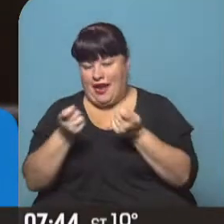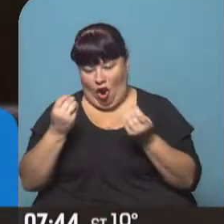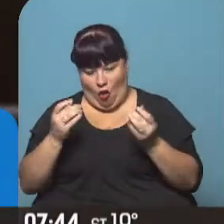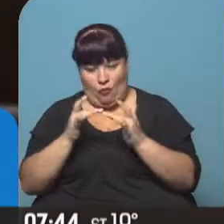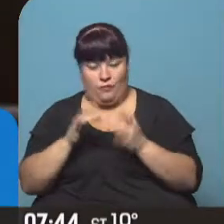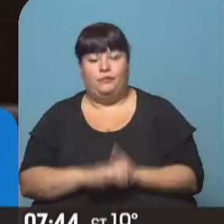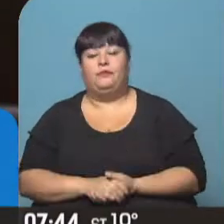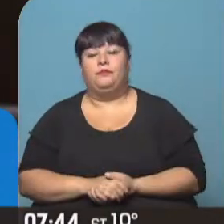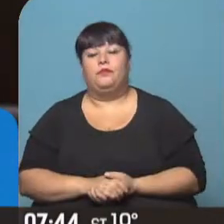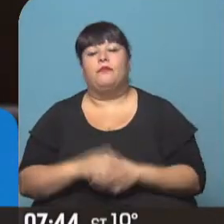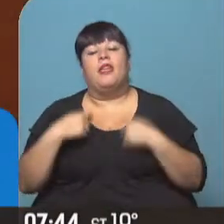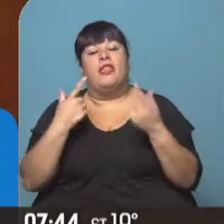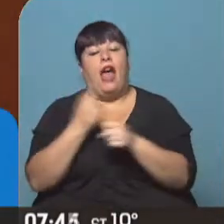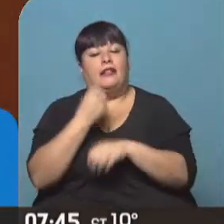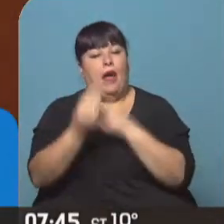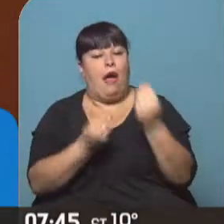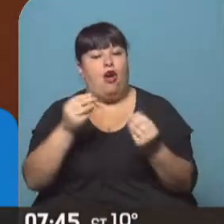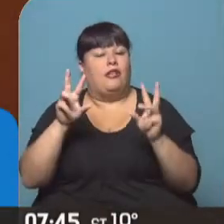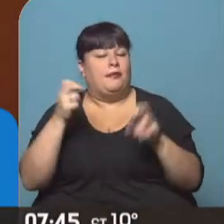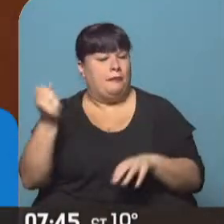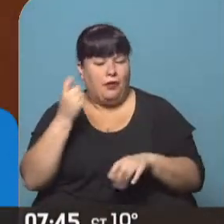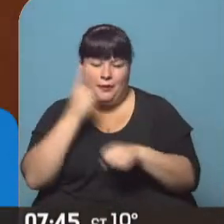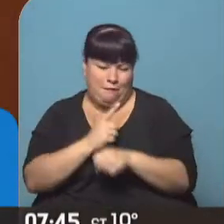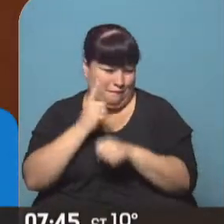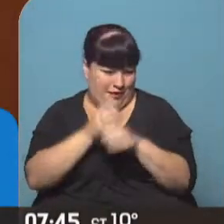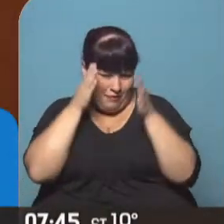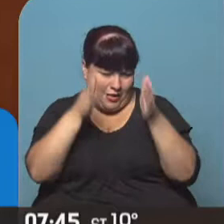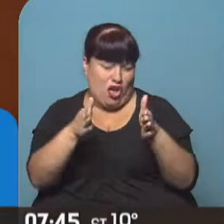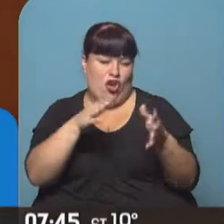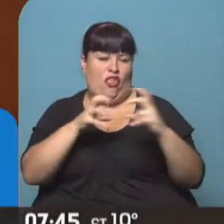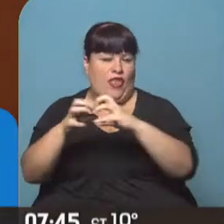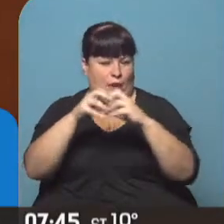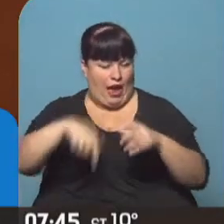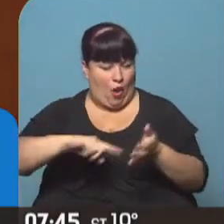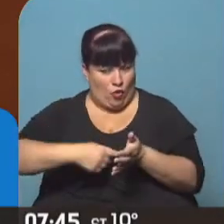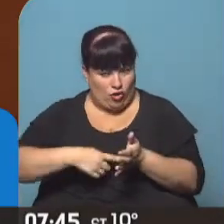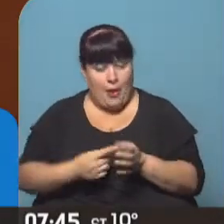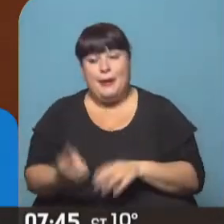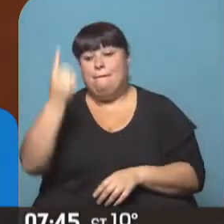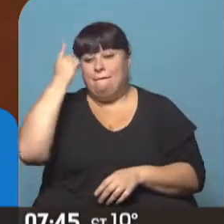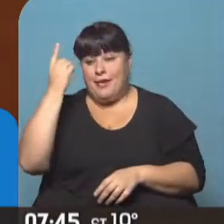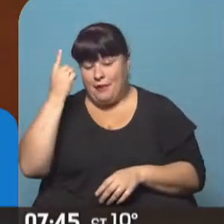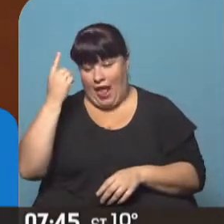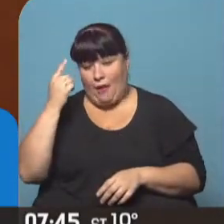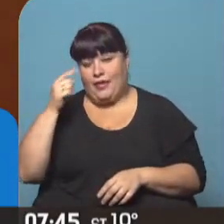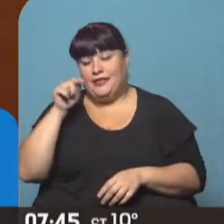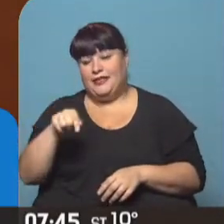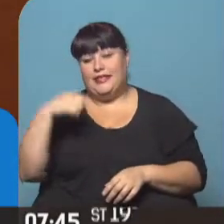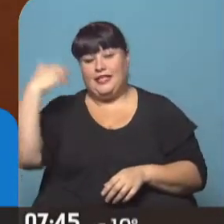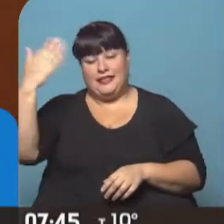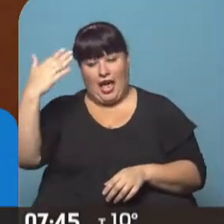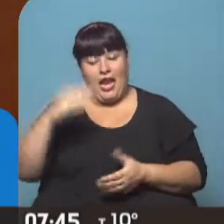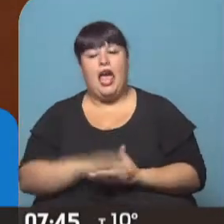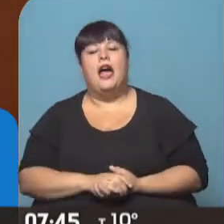digital. Generación de trabajo como tema central, como eje del debate de estos días aquí en Buenos Aires, por primera vez, este